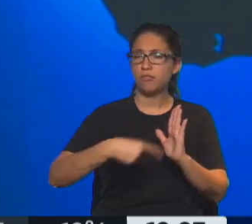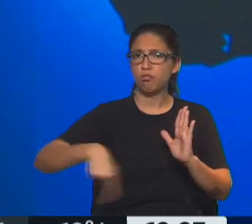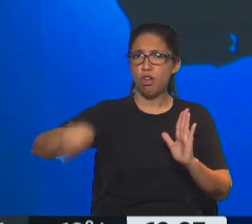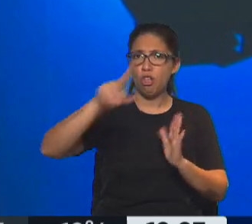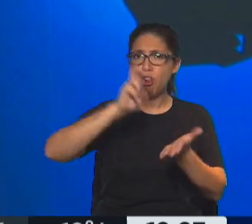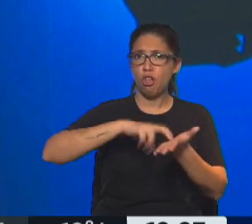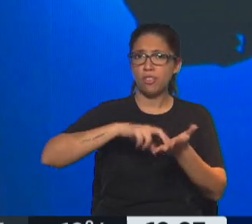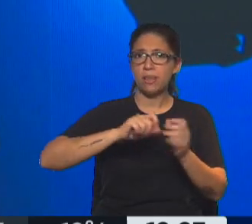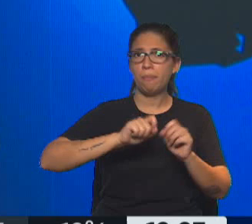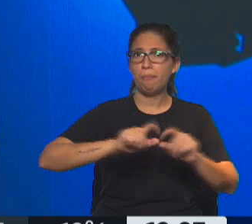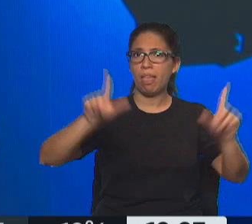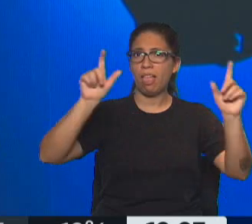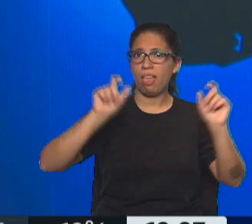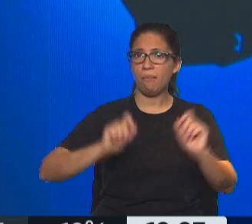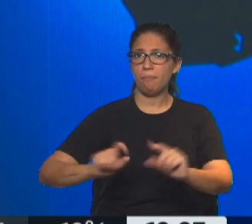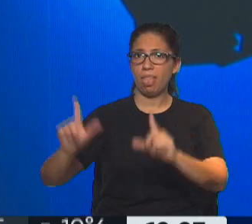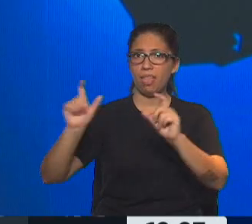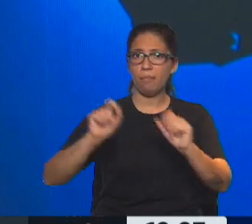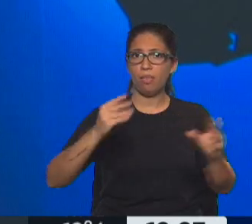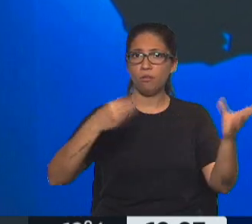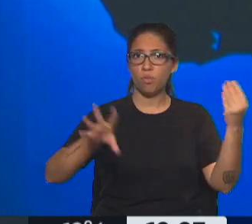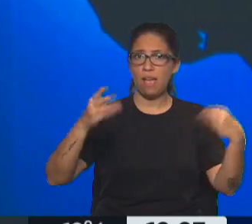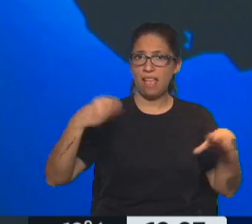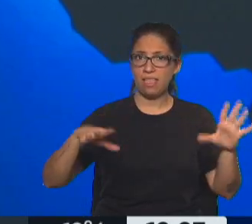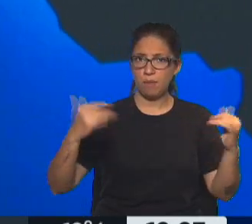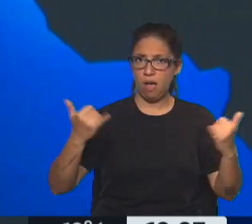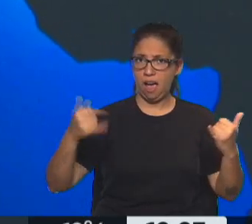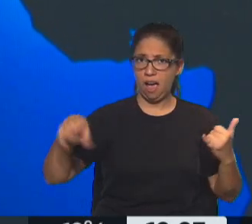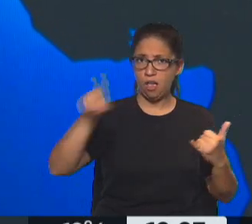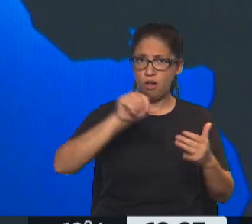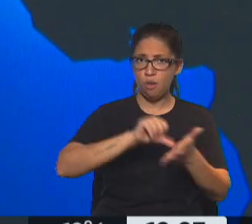noticias que aparecen pero muy aisladas. Vamos a una